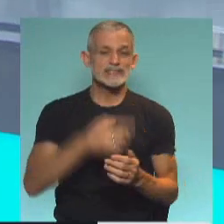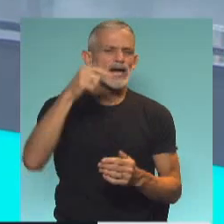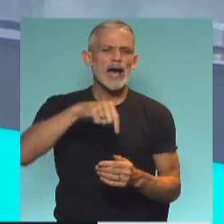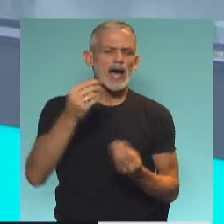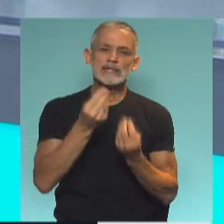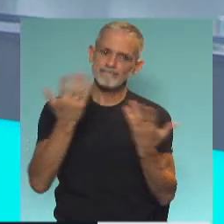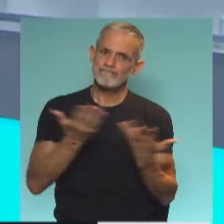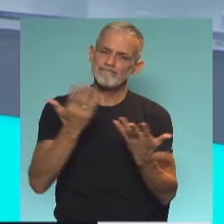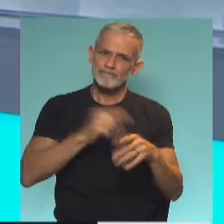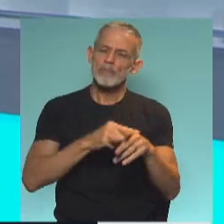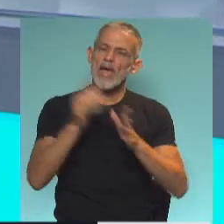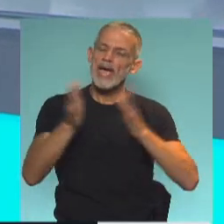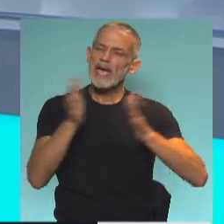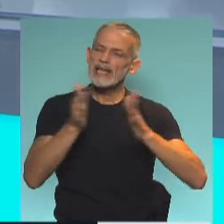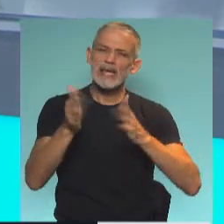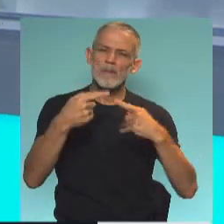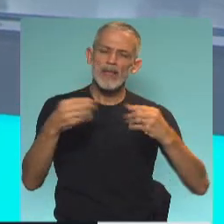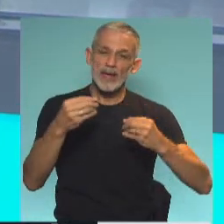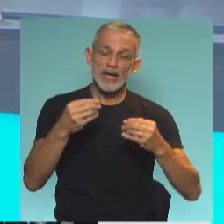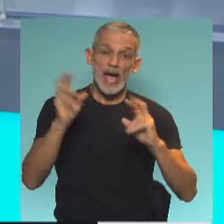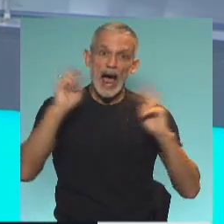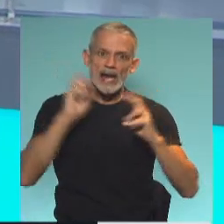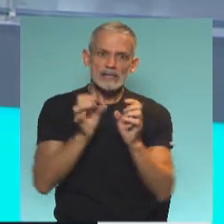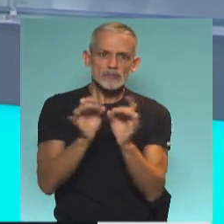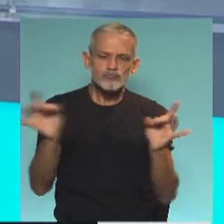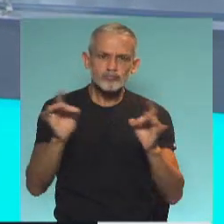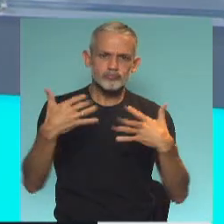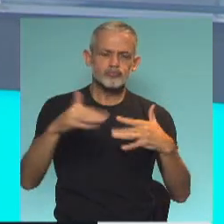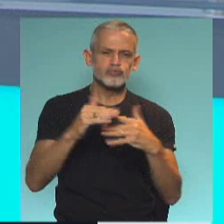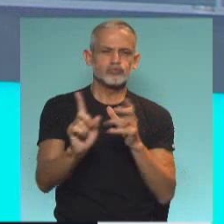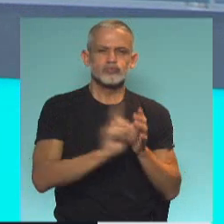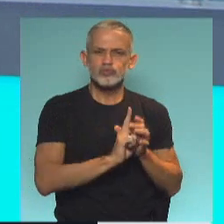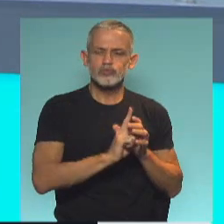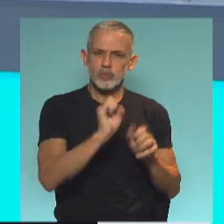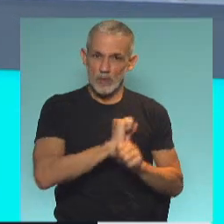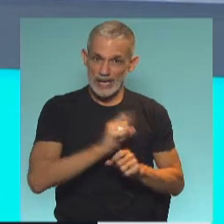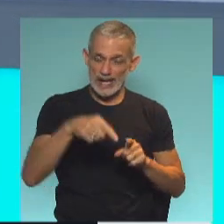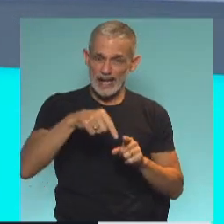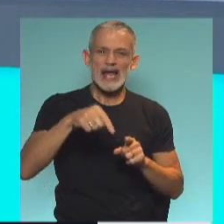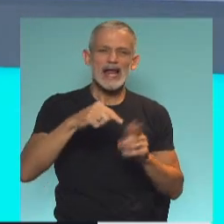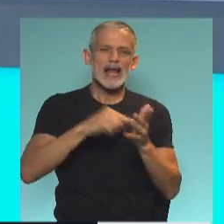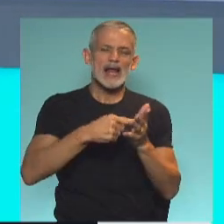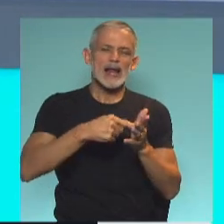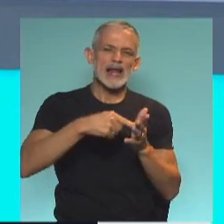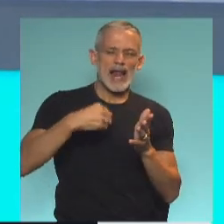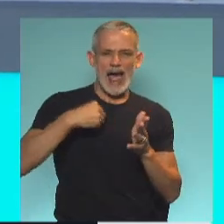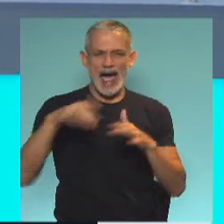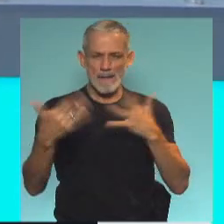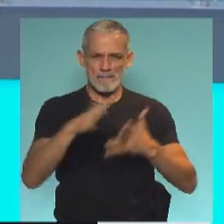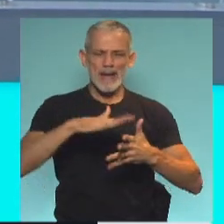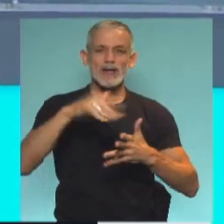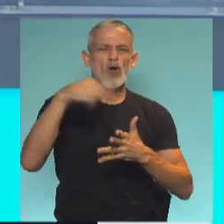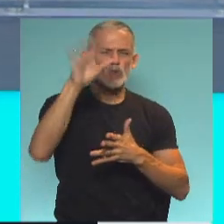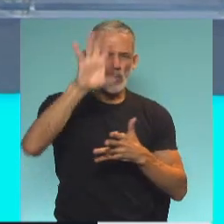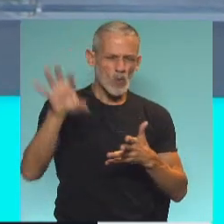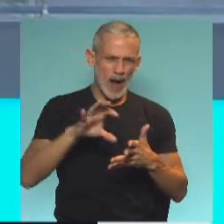Estamos atravesando esta etapa de alerta epidemiológico con confinamiento aquí en la zona del AMBA y en algunos otros sectores del país a